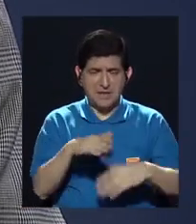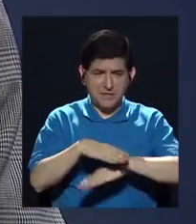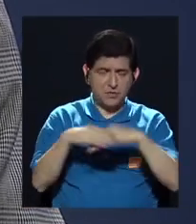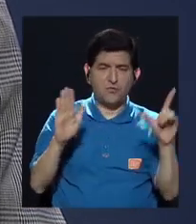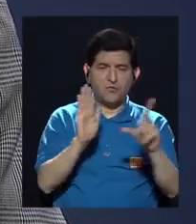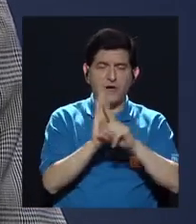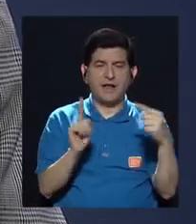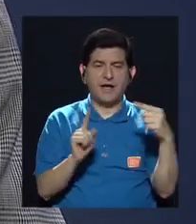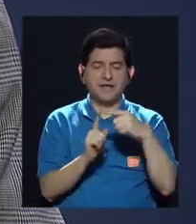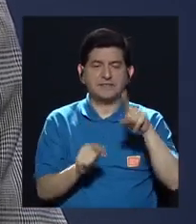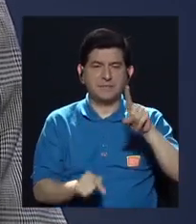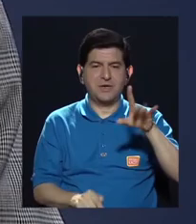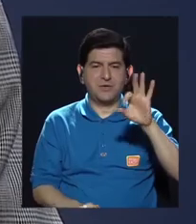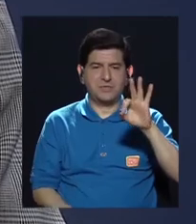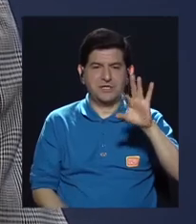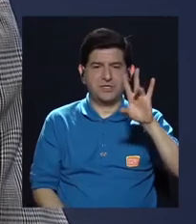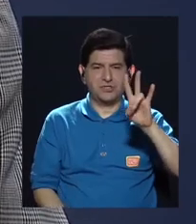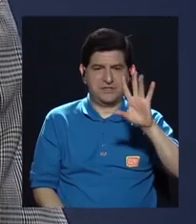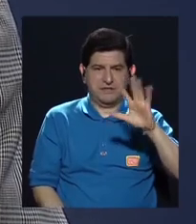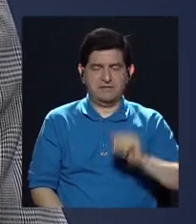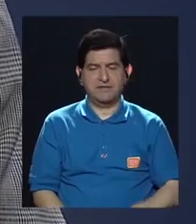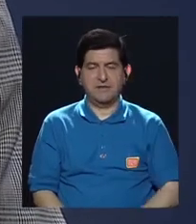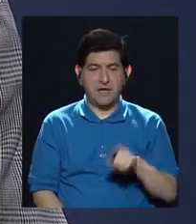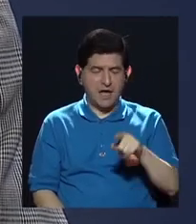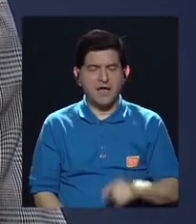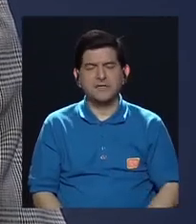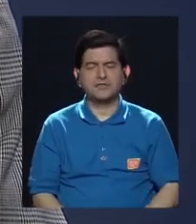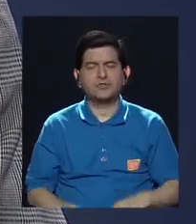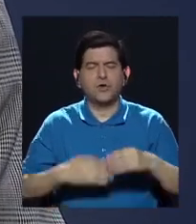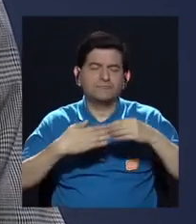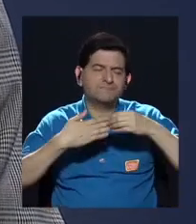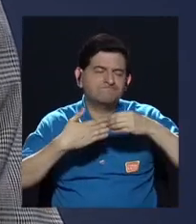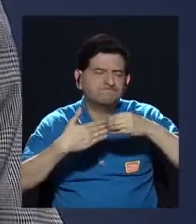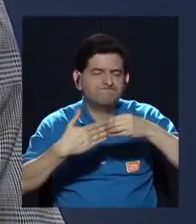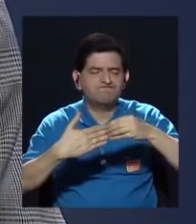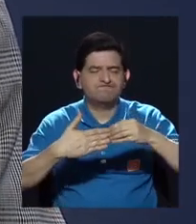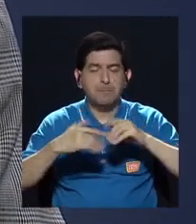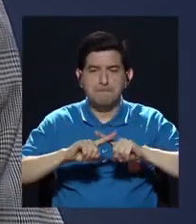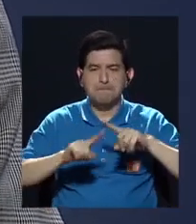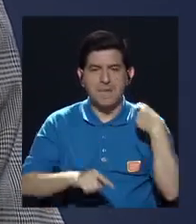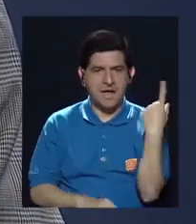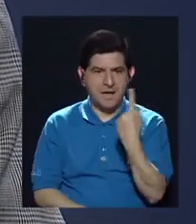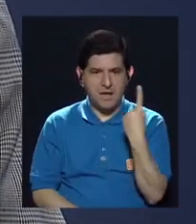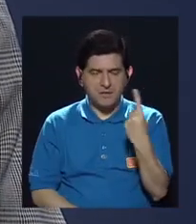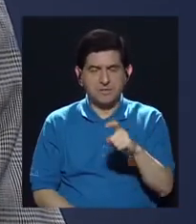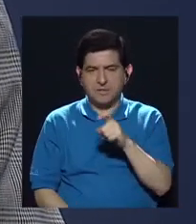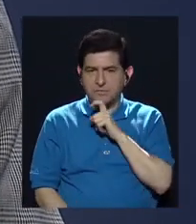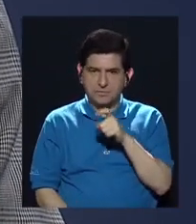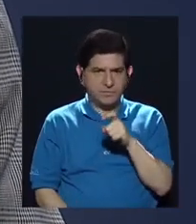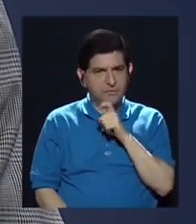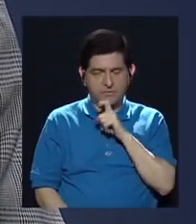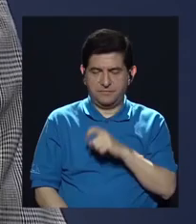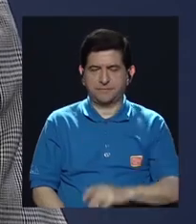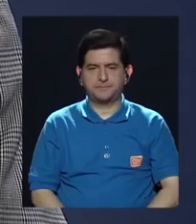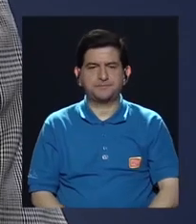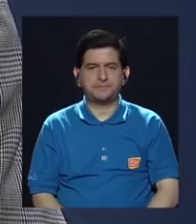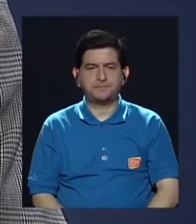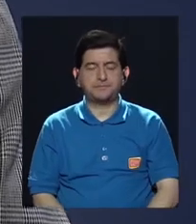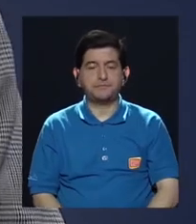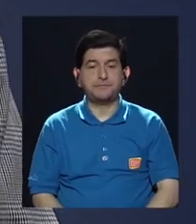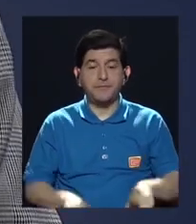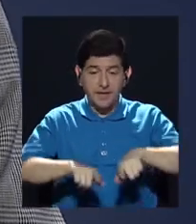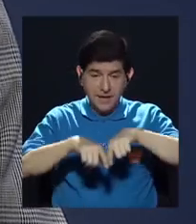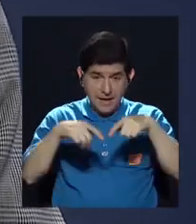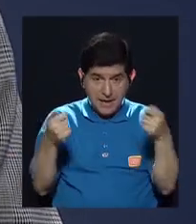años fuera de ley, hasta el 75. Eso se fue aflojando, pero fue siempre muy difícil.